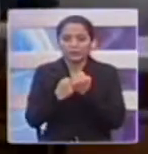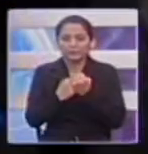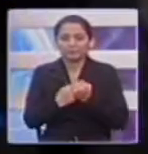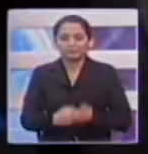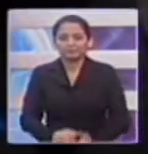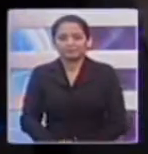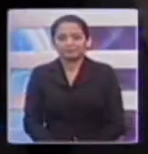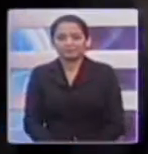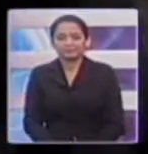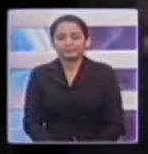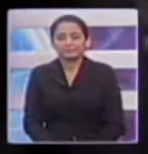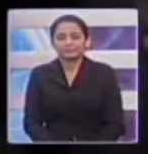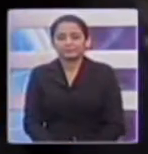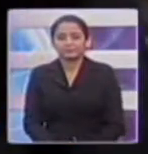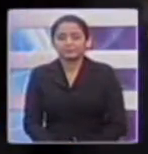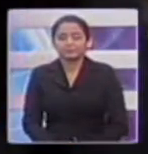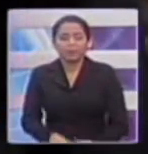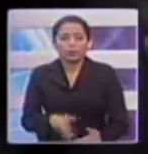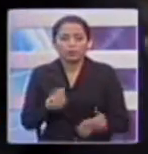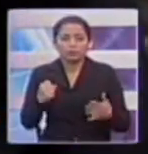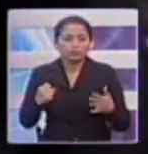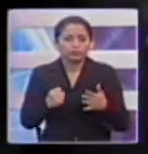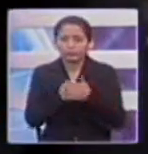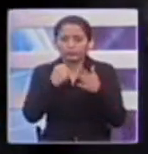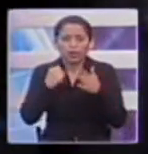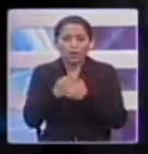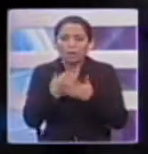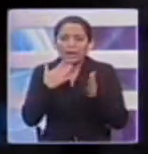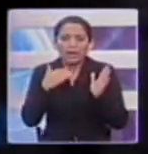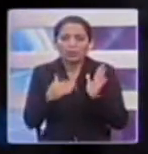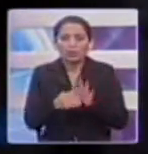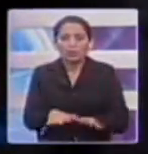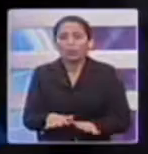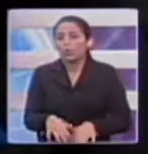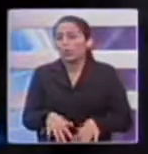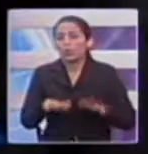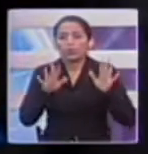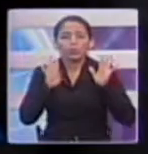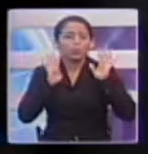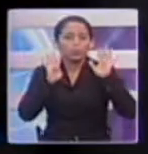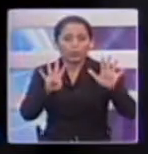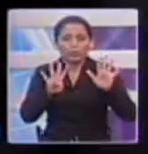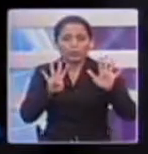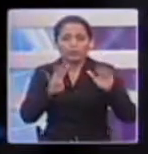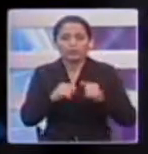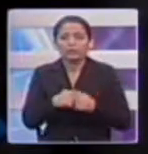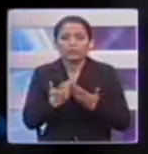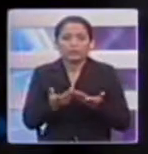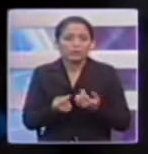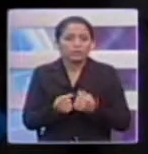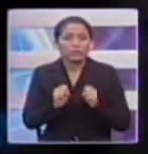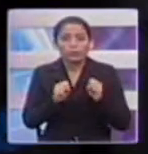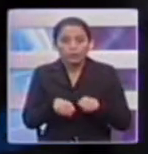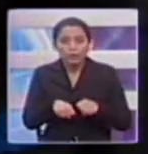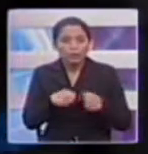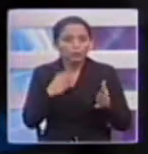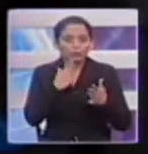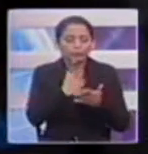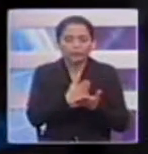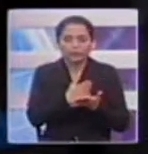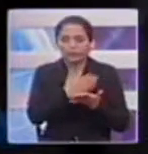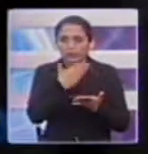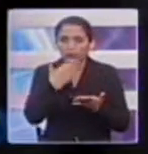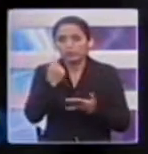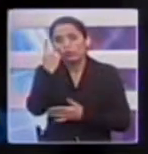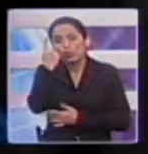casi nueve de cada diez accidentes podrían ser evitables y obviamente las personas que van al volante o las personas que se